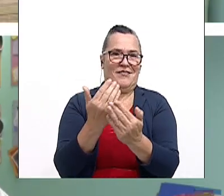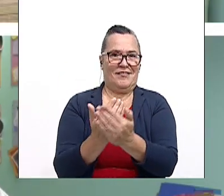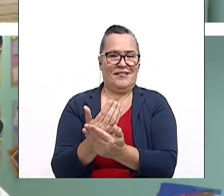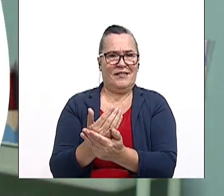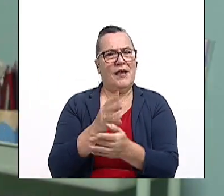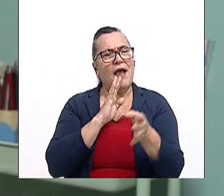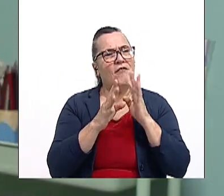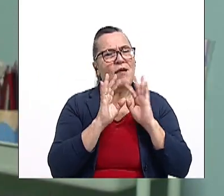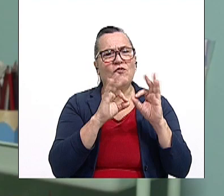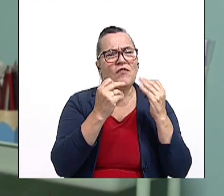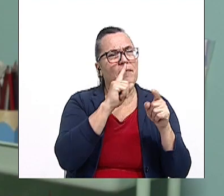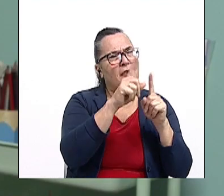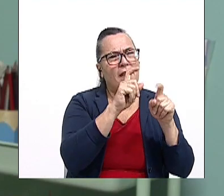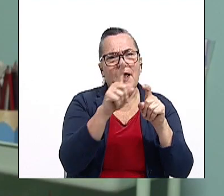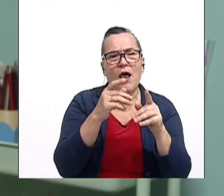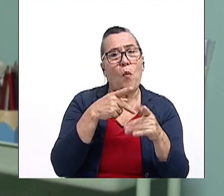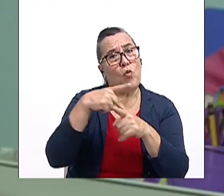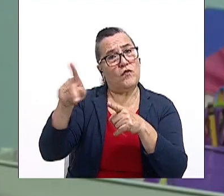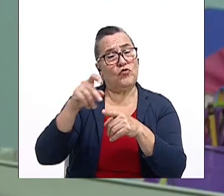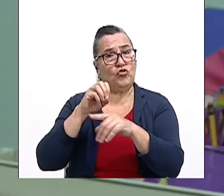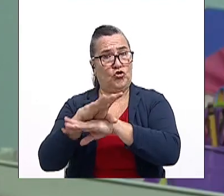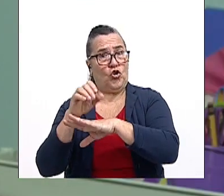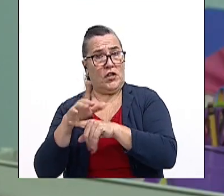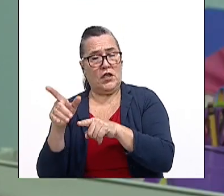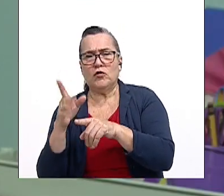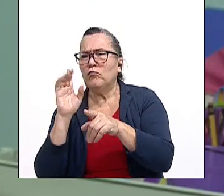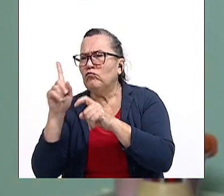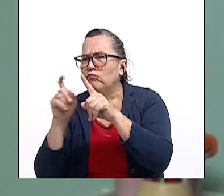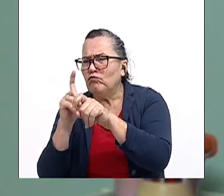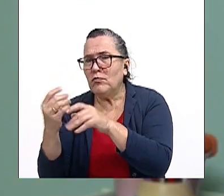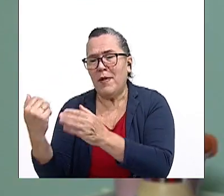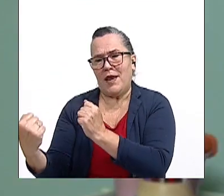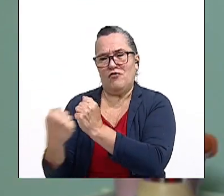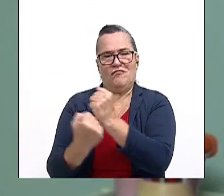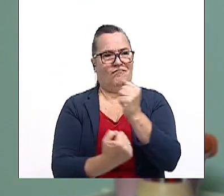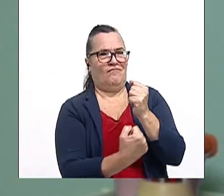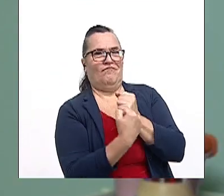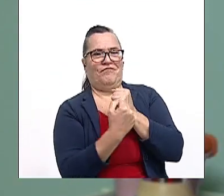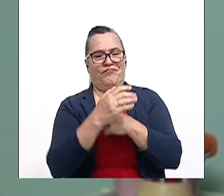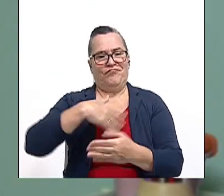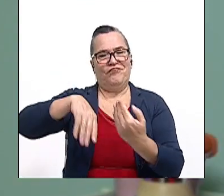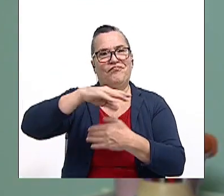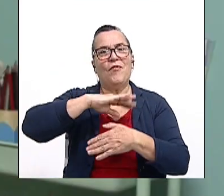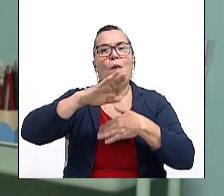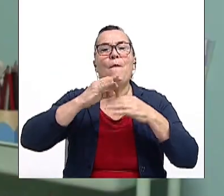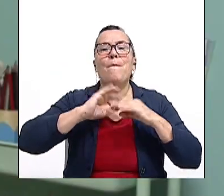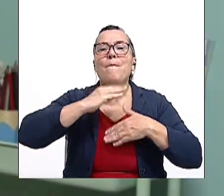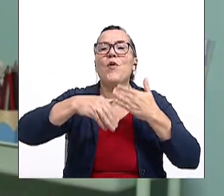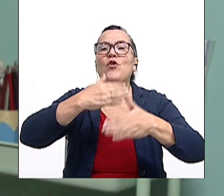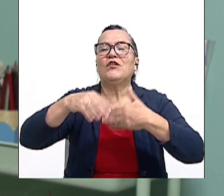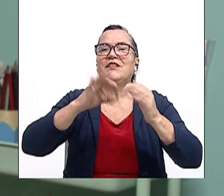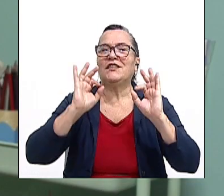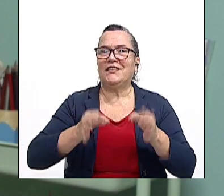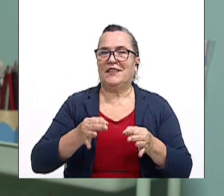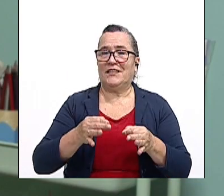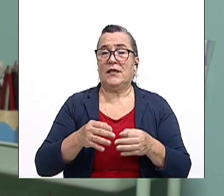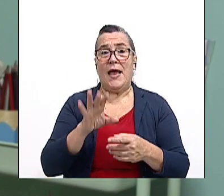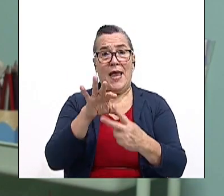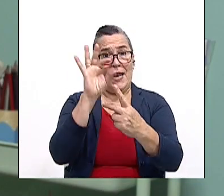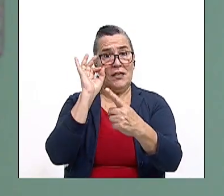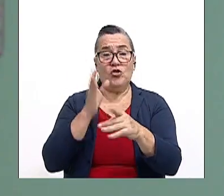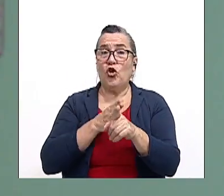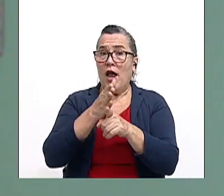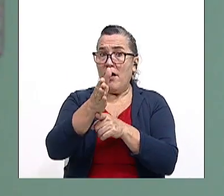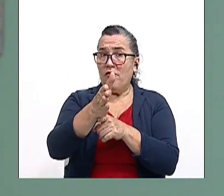nuestros familiares o profesionales en orientación para que nos apoyen en este proceso de toma de decisión. La elección de carrera es